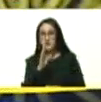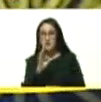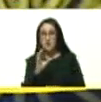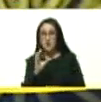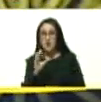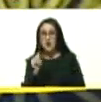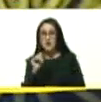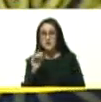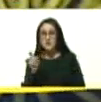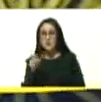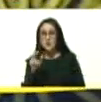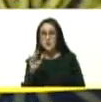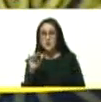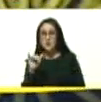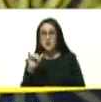Caigüire,